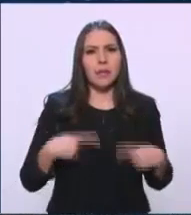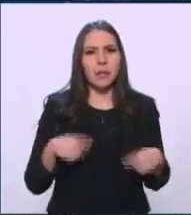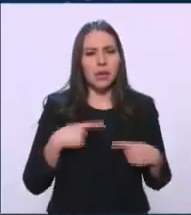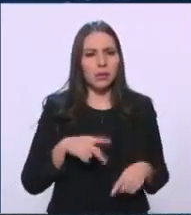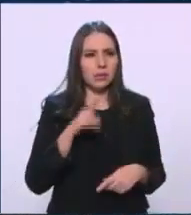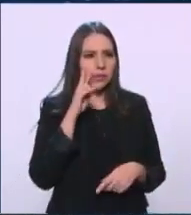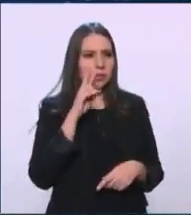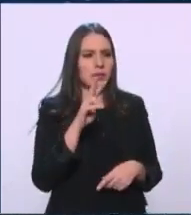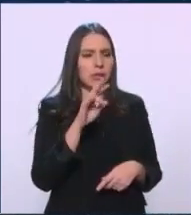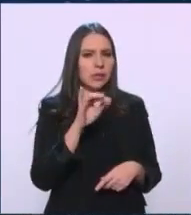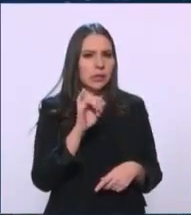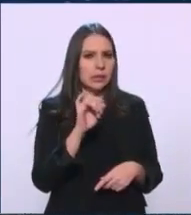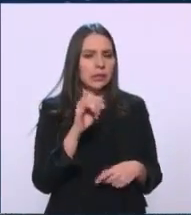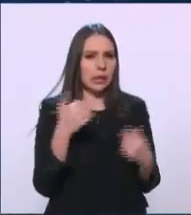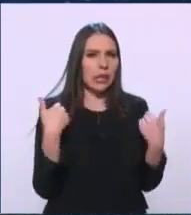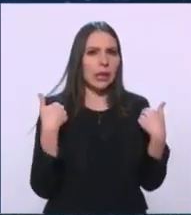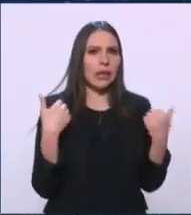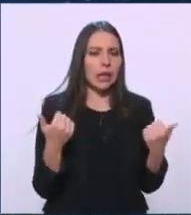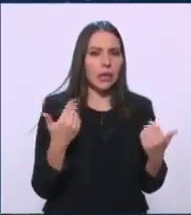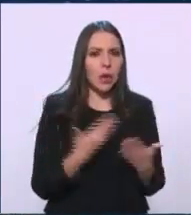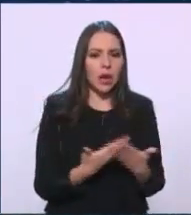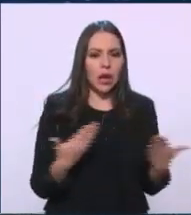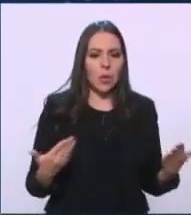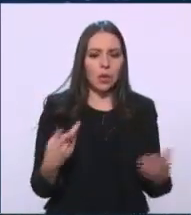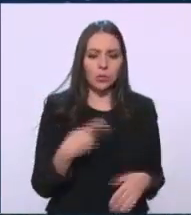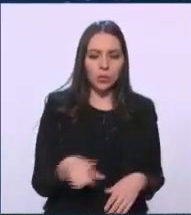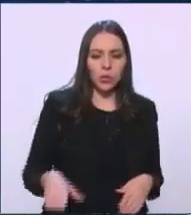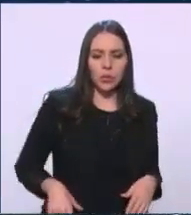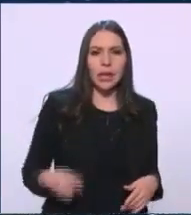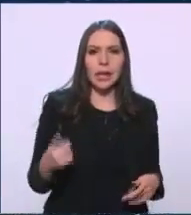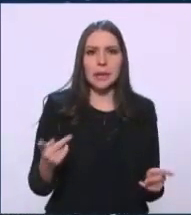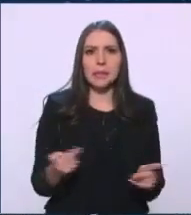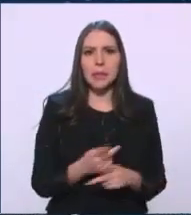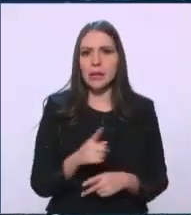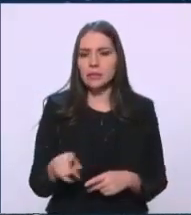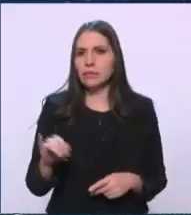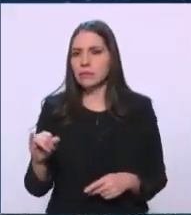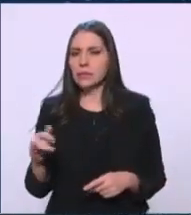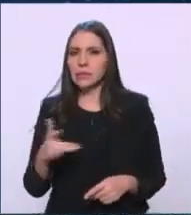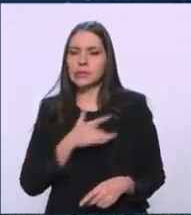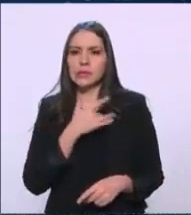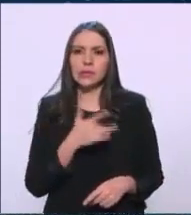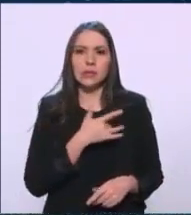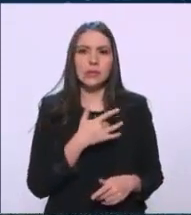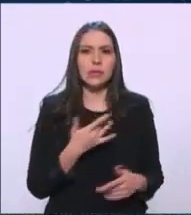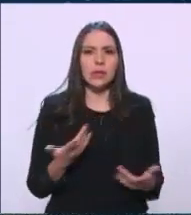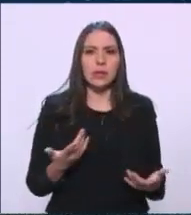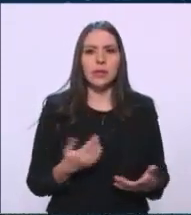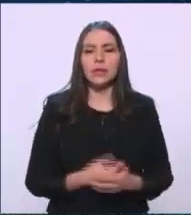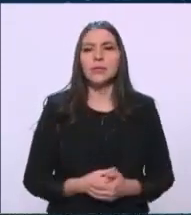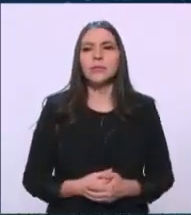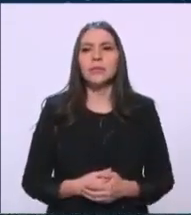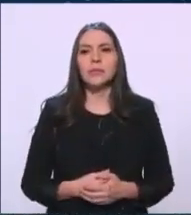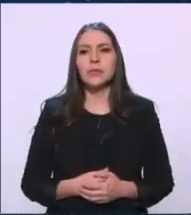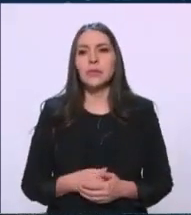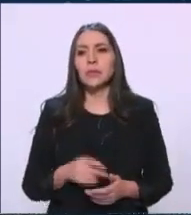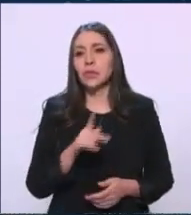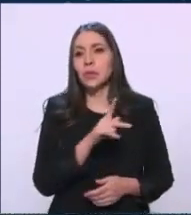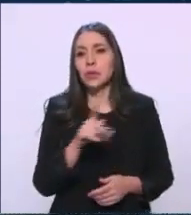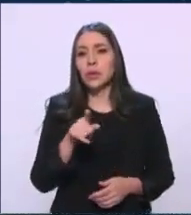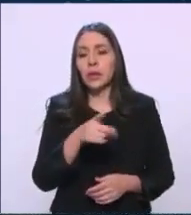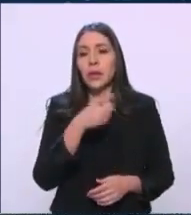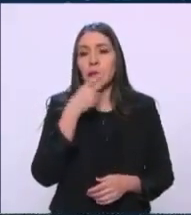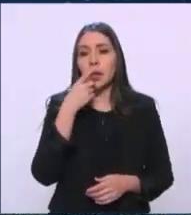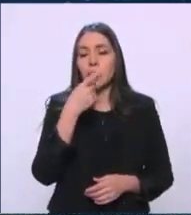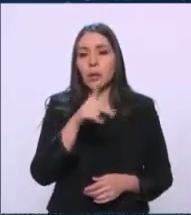está pasando en lo que está pasando en este gobierno y en resumen todos están por debajo de su nivel